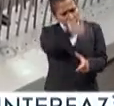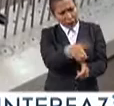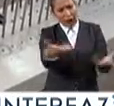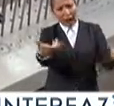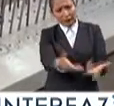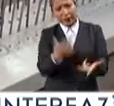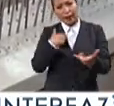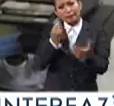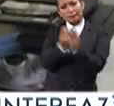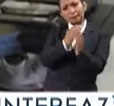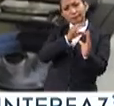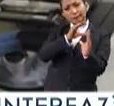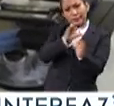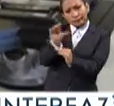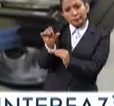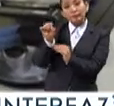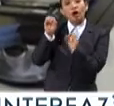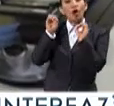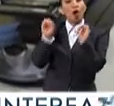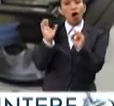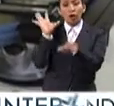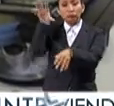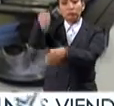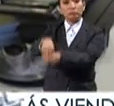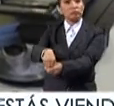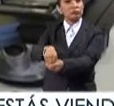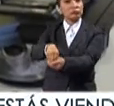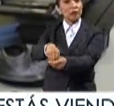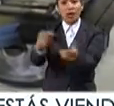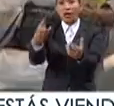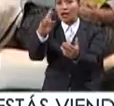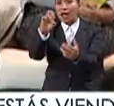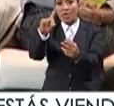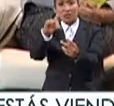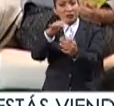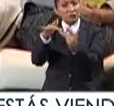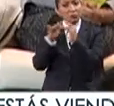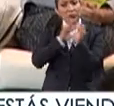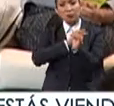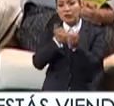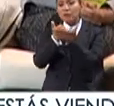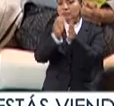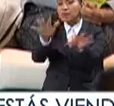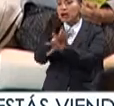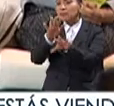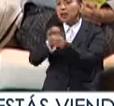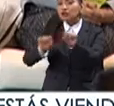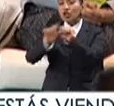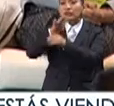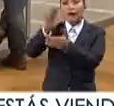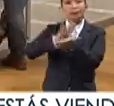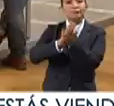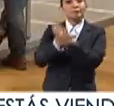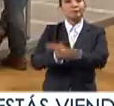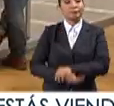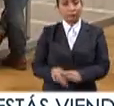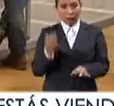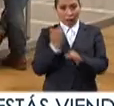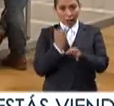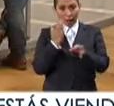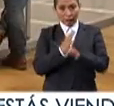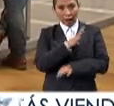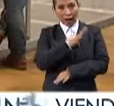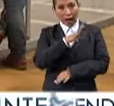formar formar e insertarnos en redes que puedan cambiar las dinámicas sociales actualmente